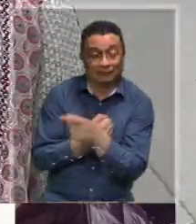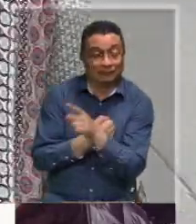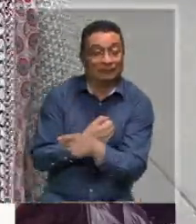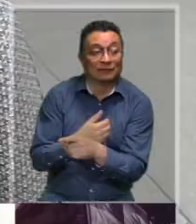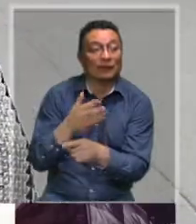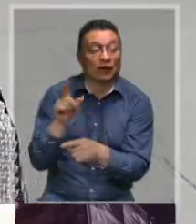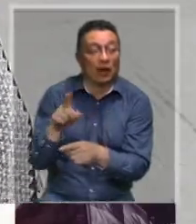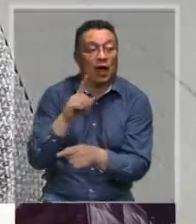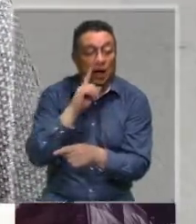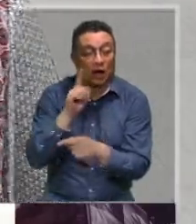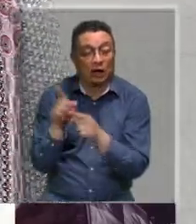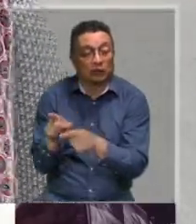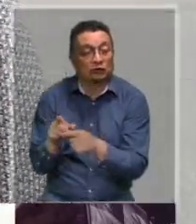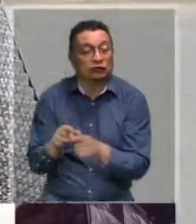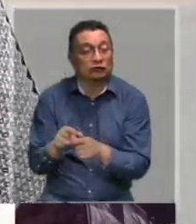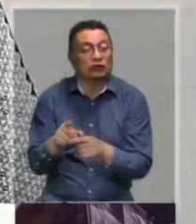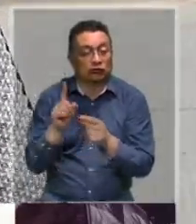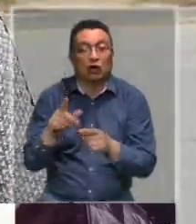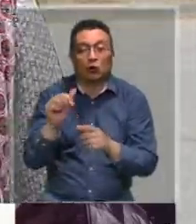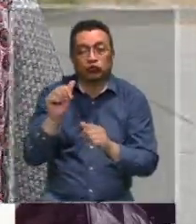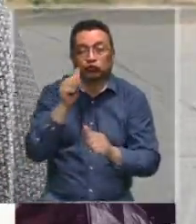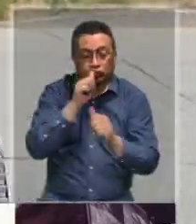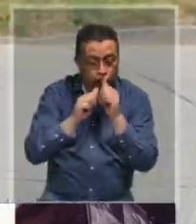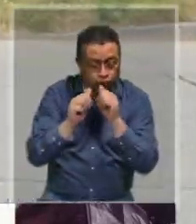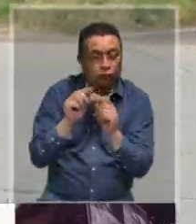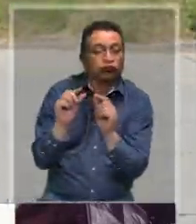algo soportó.